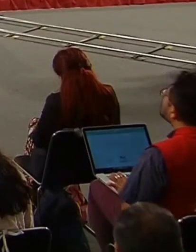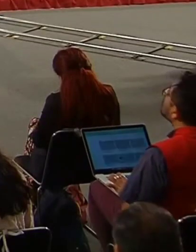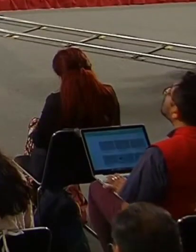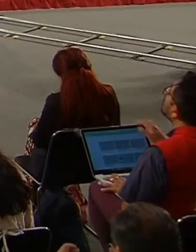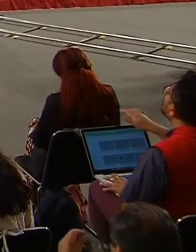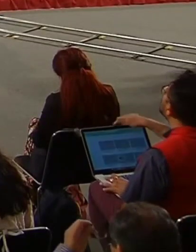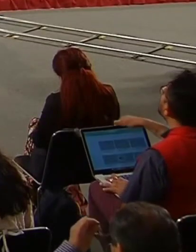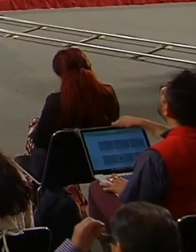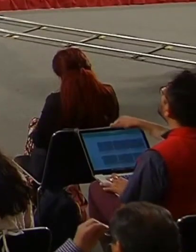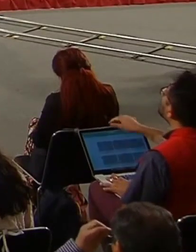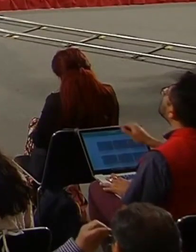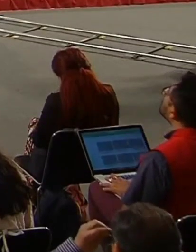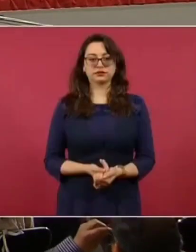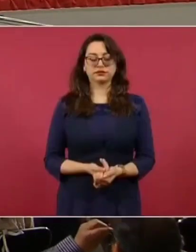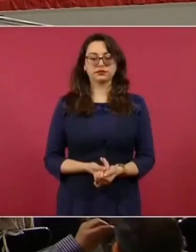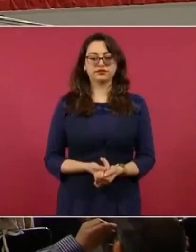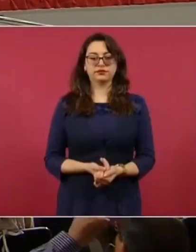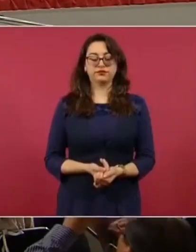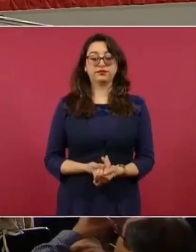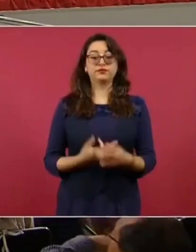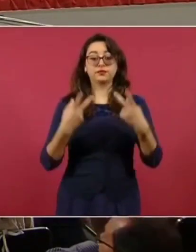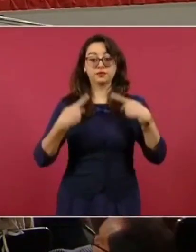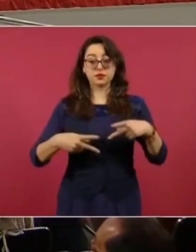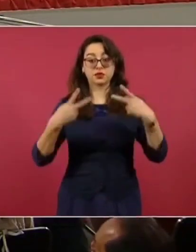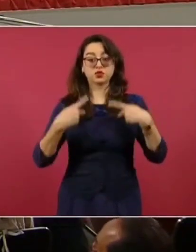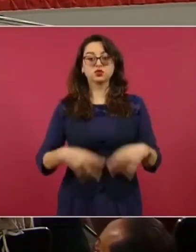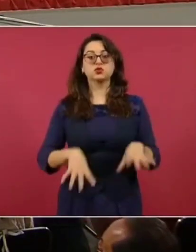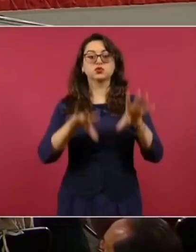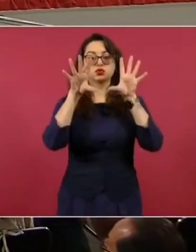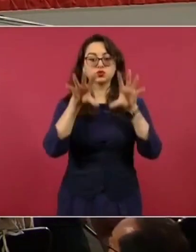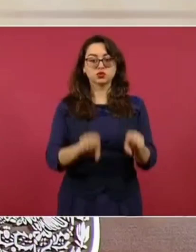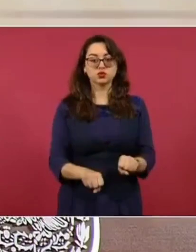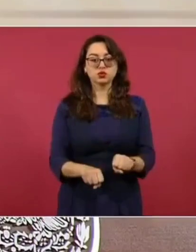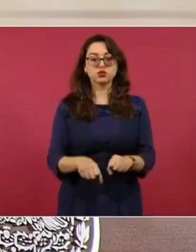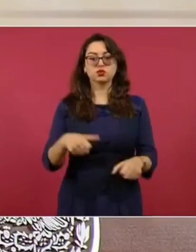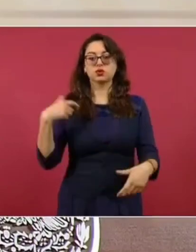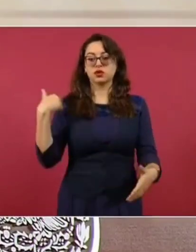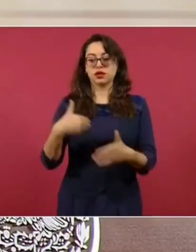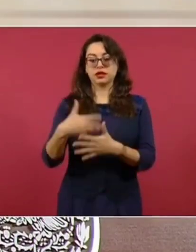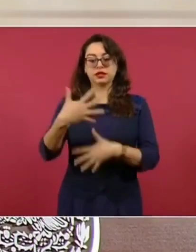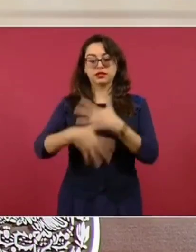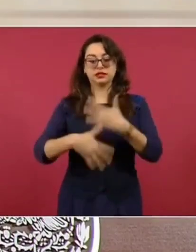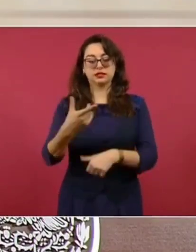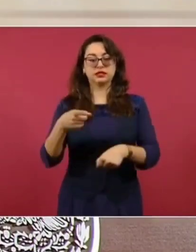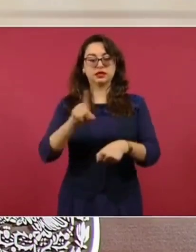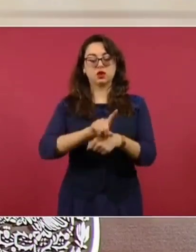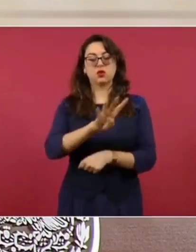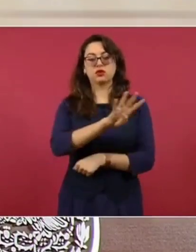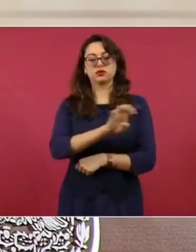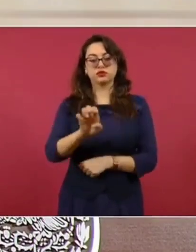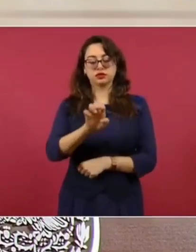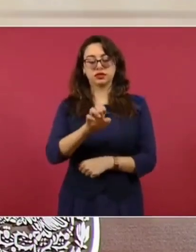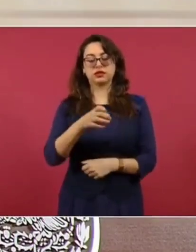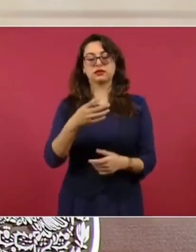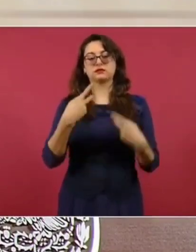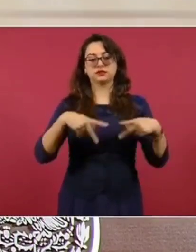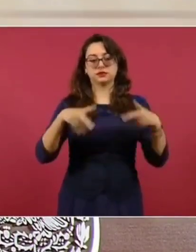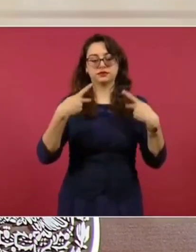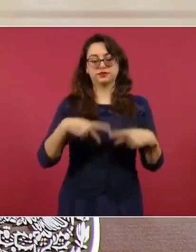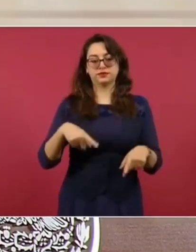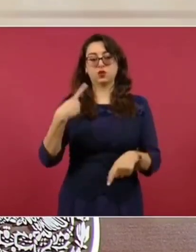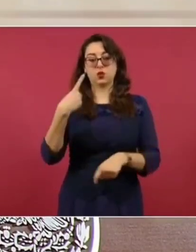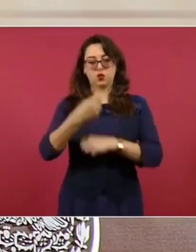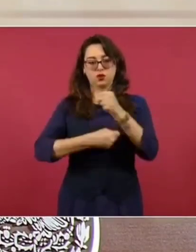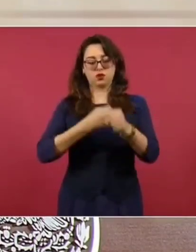y vehículos detenidos durante la primera quincena cuatrocientos veinticinco personas en el presente año cuatro mil